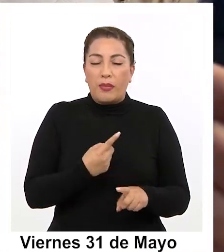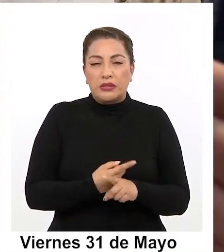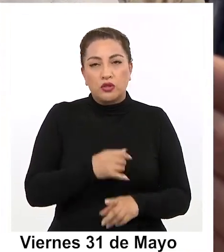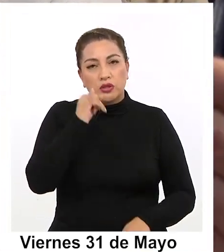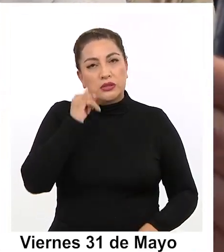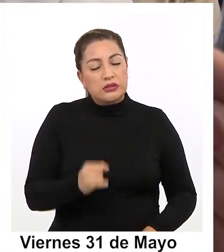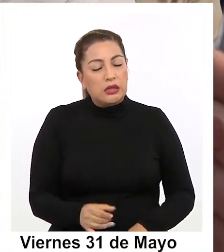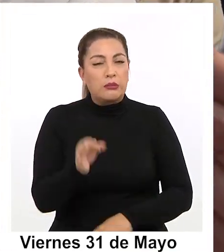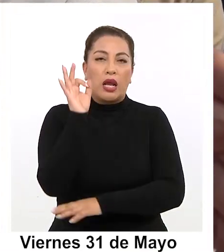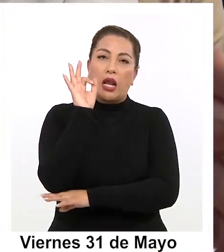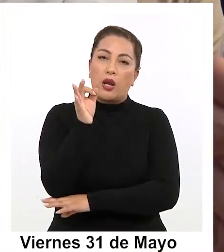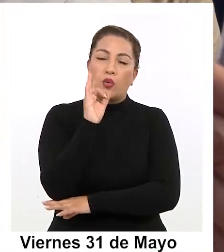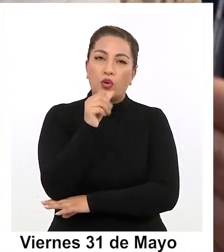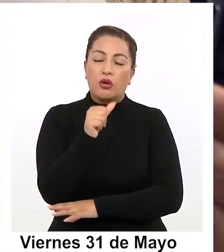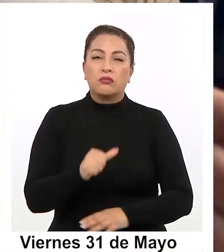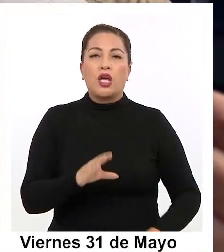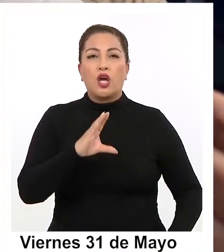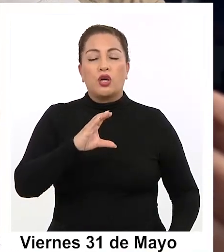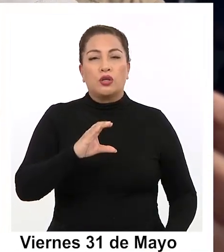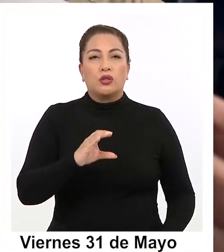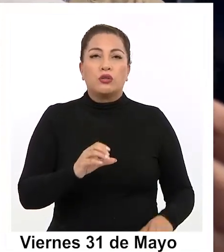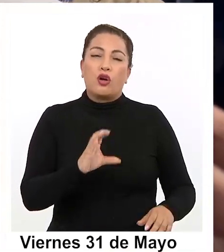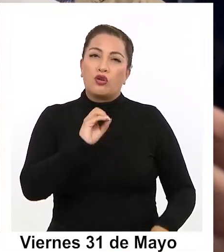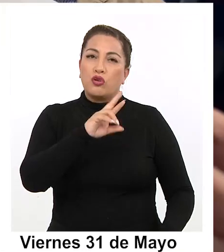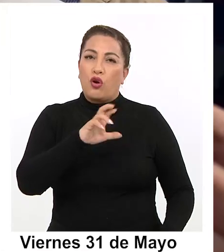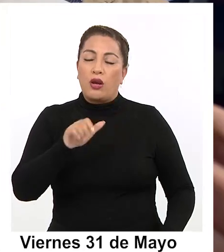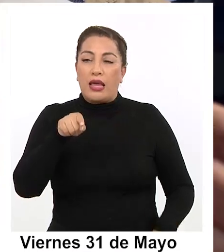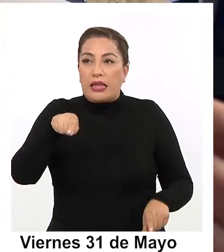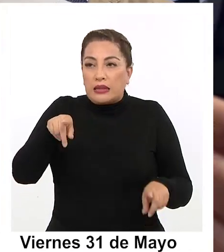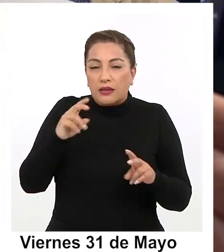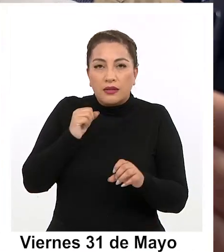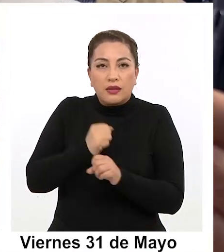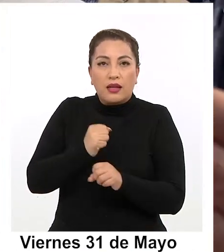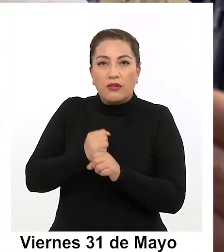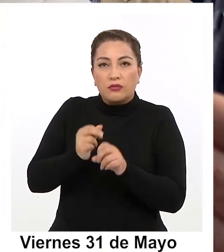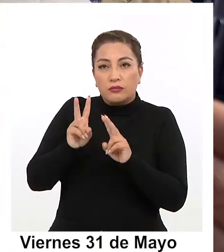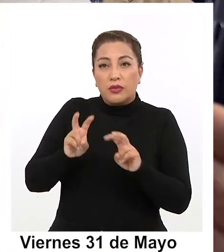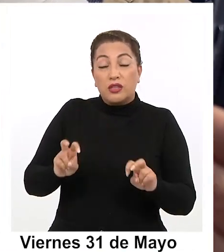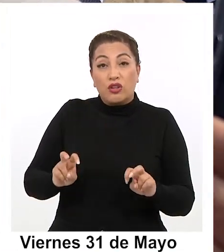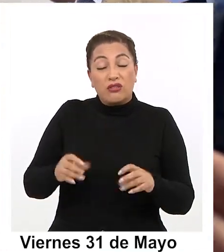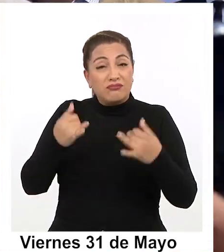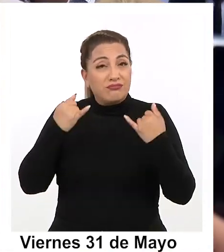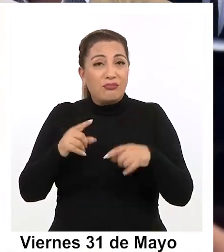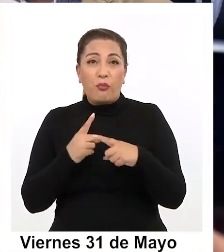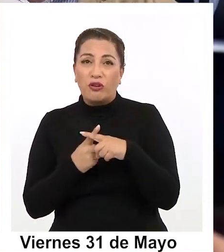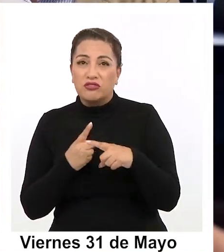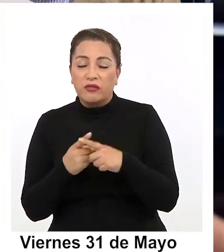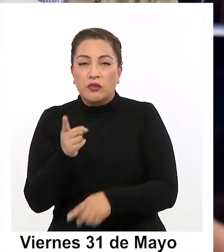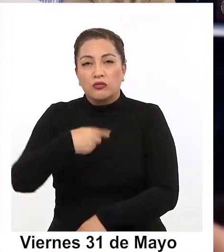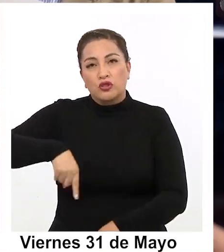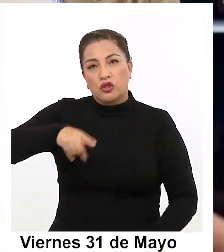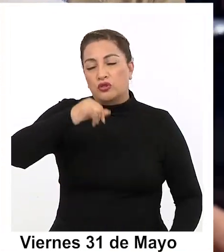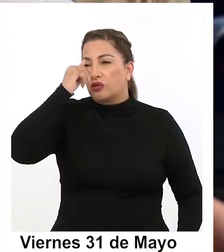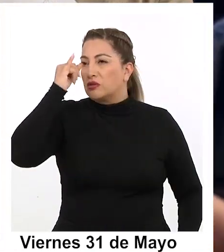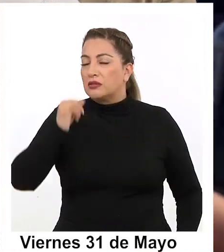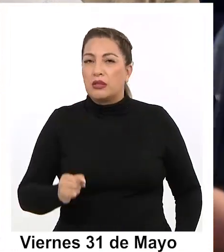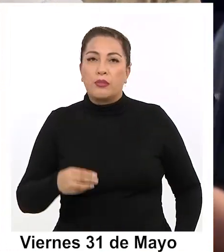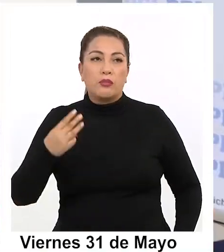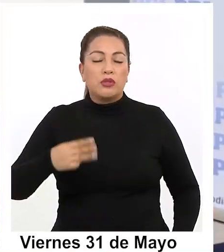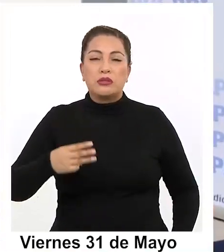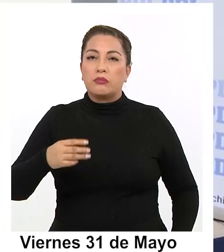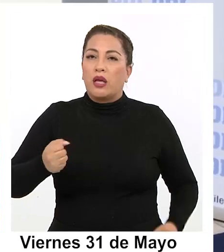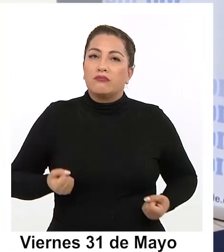Consejo comunal de Seguridad y claramente este trabajo investigativo tuvo resultado y en ese sentido Nosotros siempre como municipio hemos estado